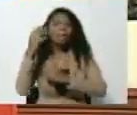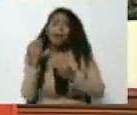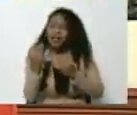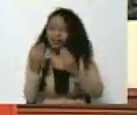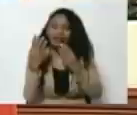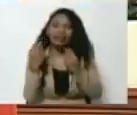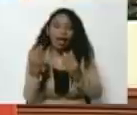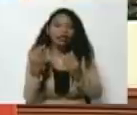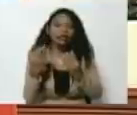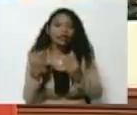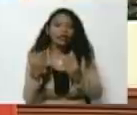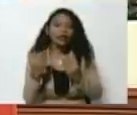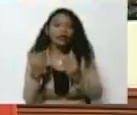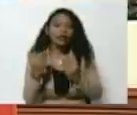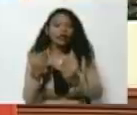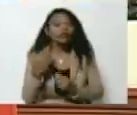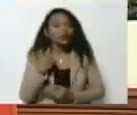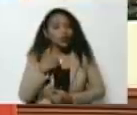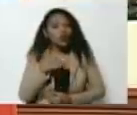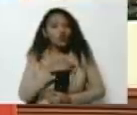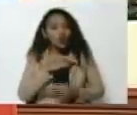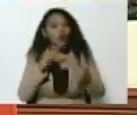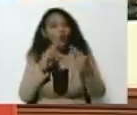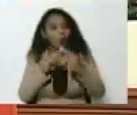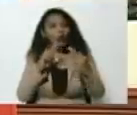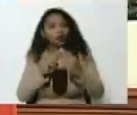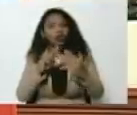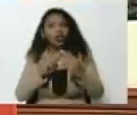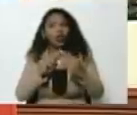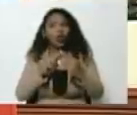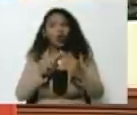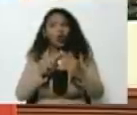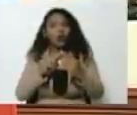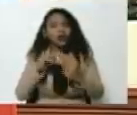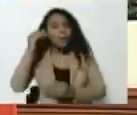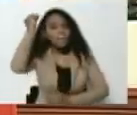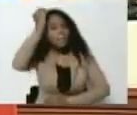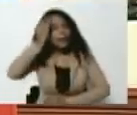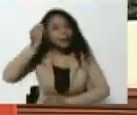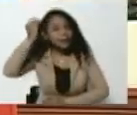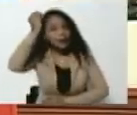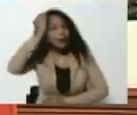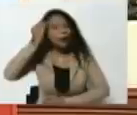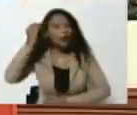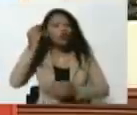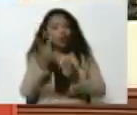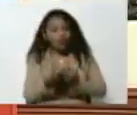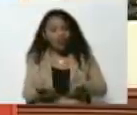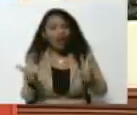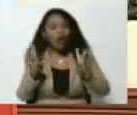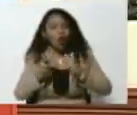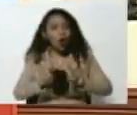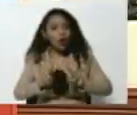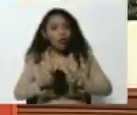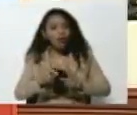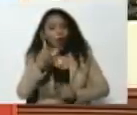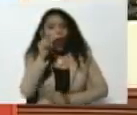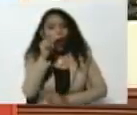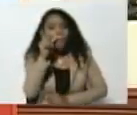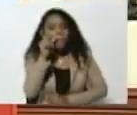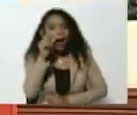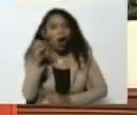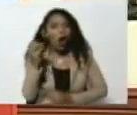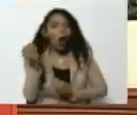Bastante hemos conocido del pensamiento, de los valores de un hombre como